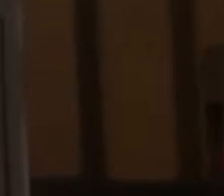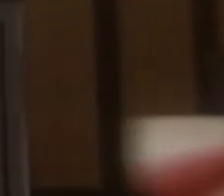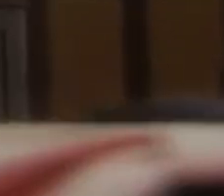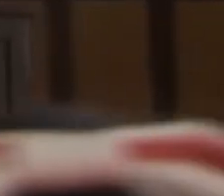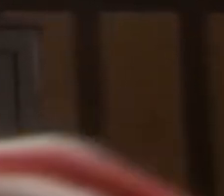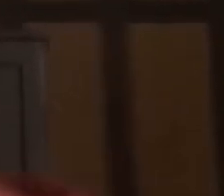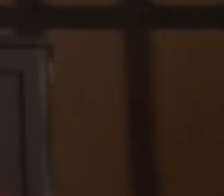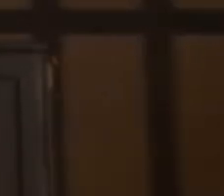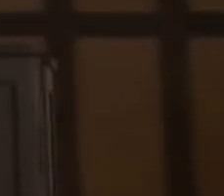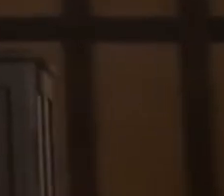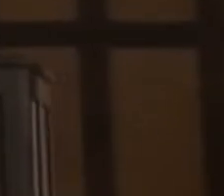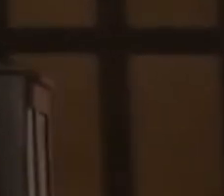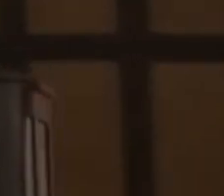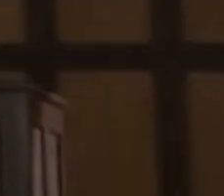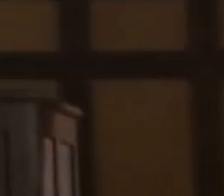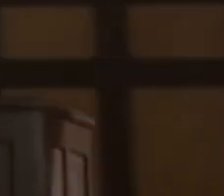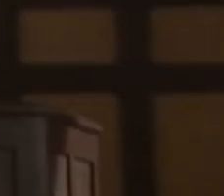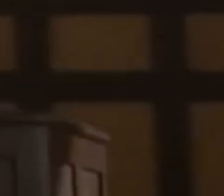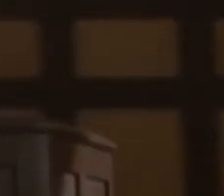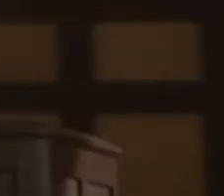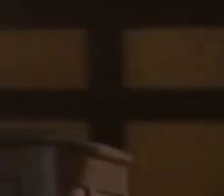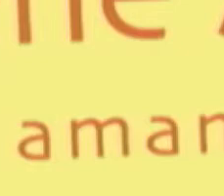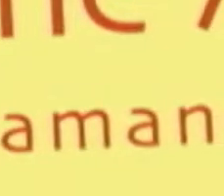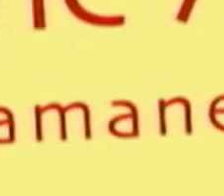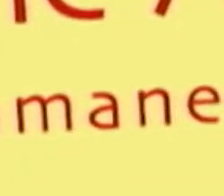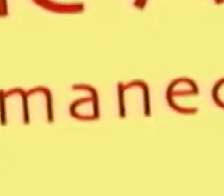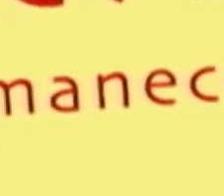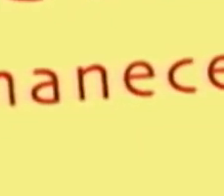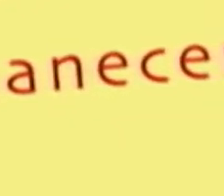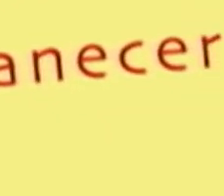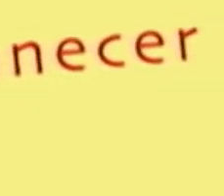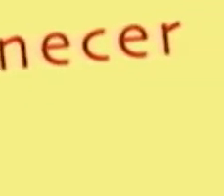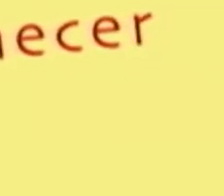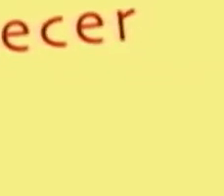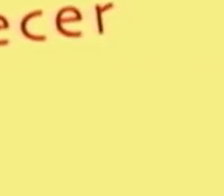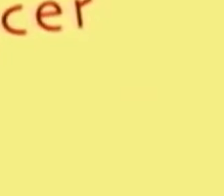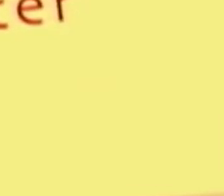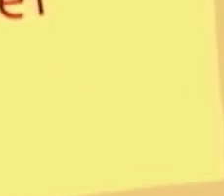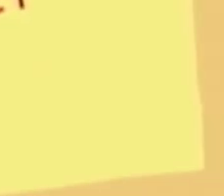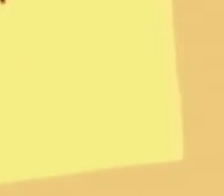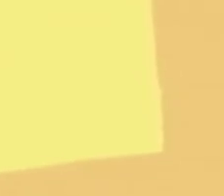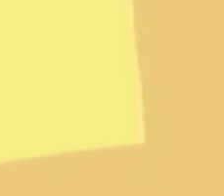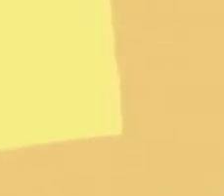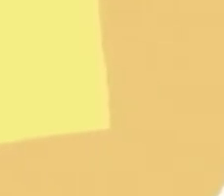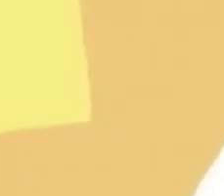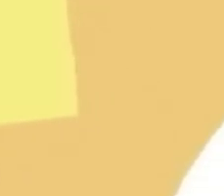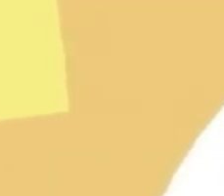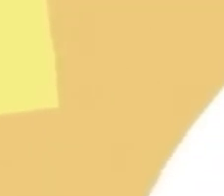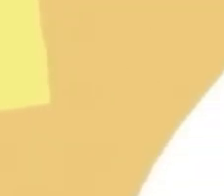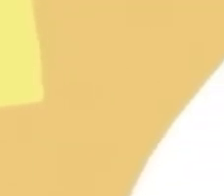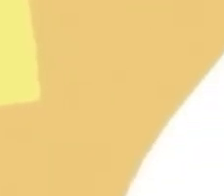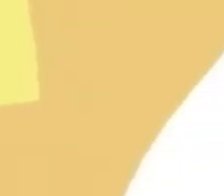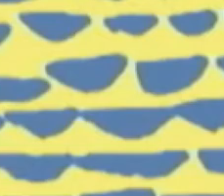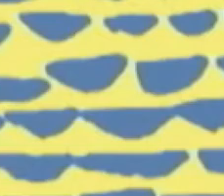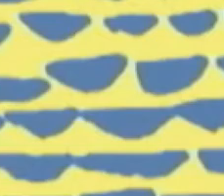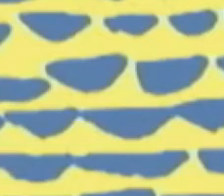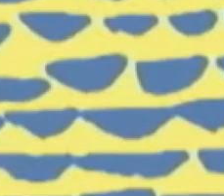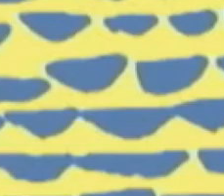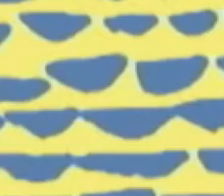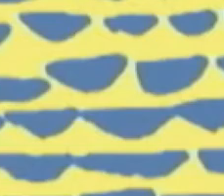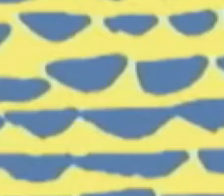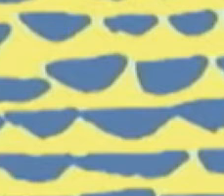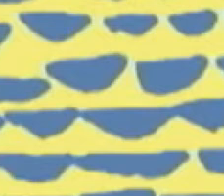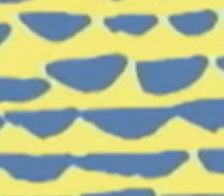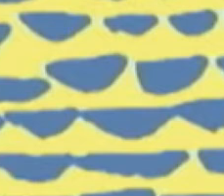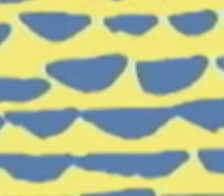haber ingresado a la Universidad Hinode. Ahí viene Asa, una serie de la NHK, de lunes a